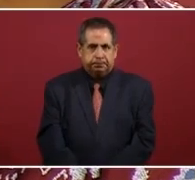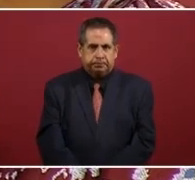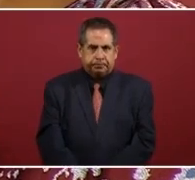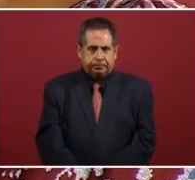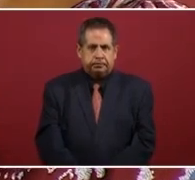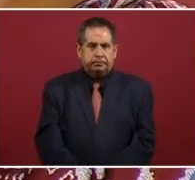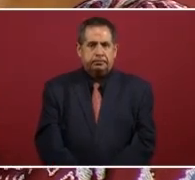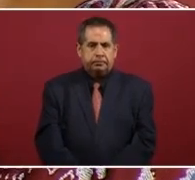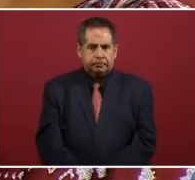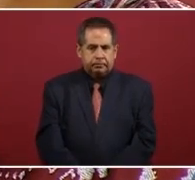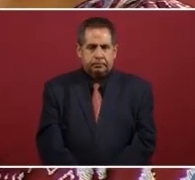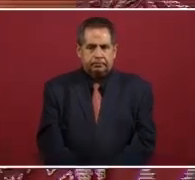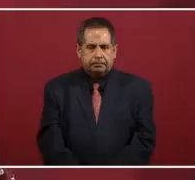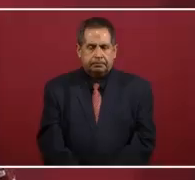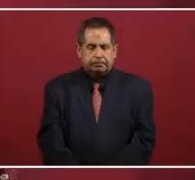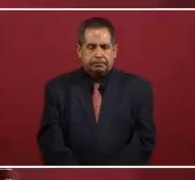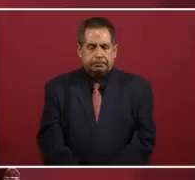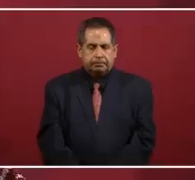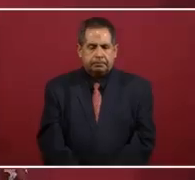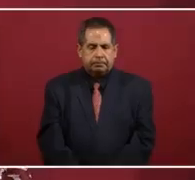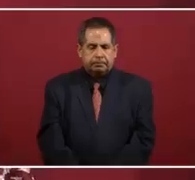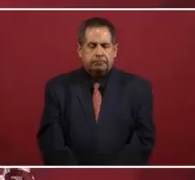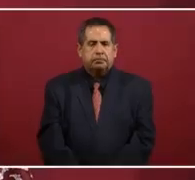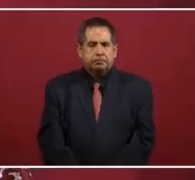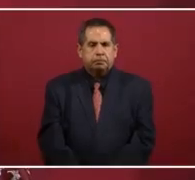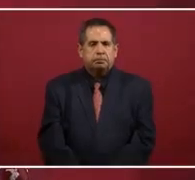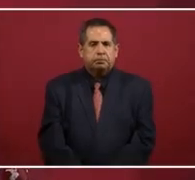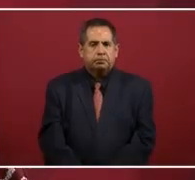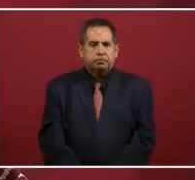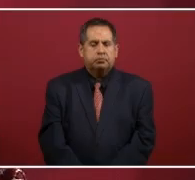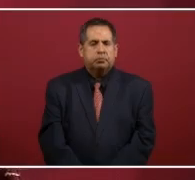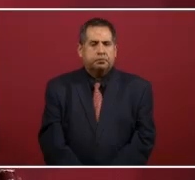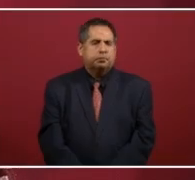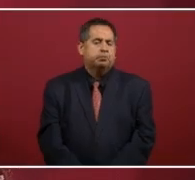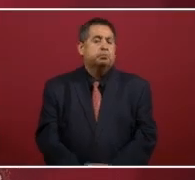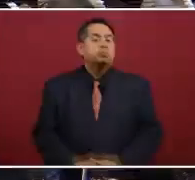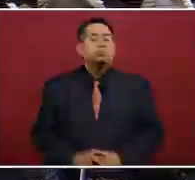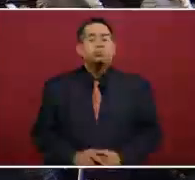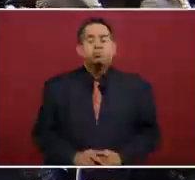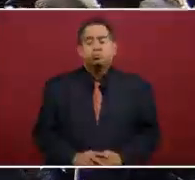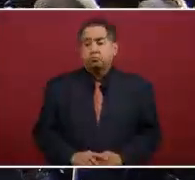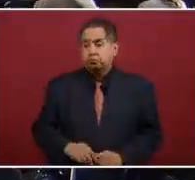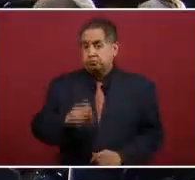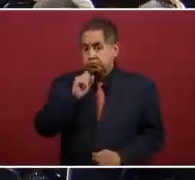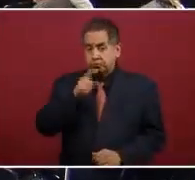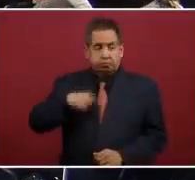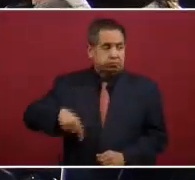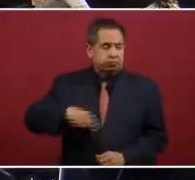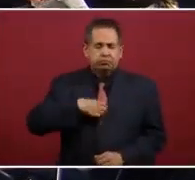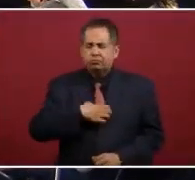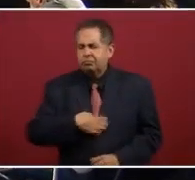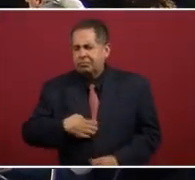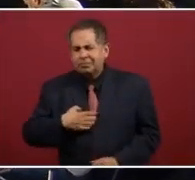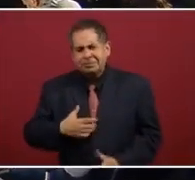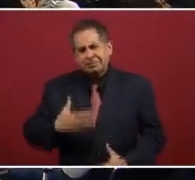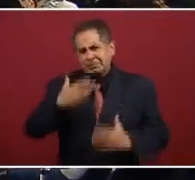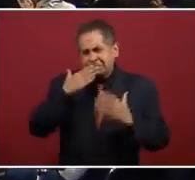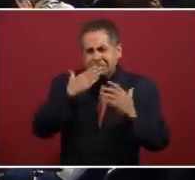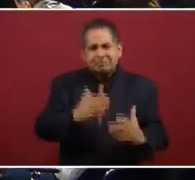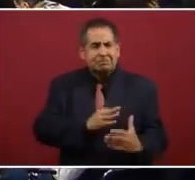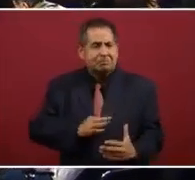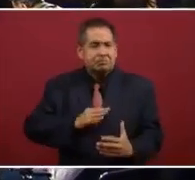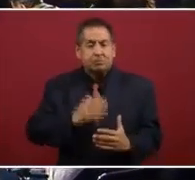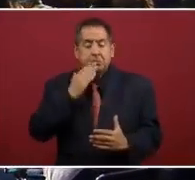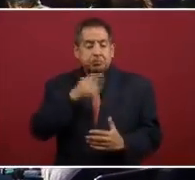25-year celebration of the implementation of the Beijing Platform. Y estamos muy felices de ver cómo